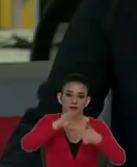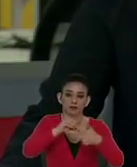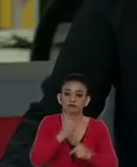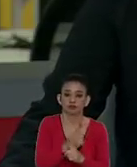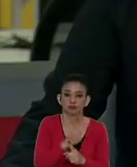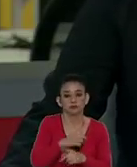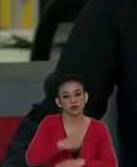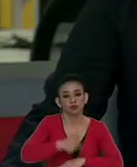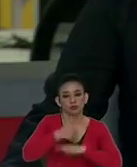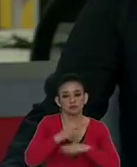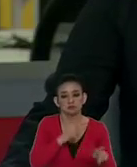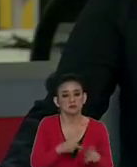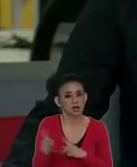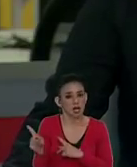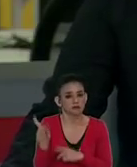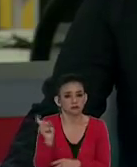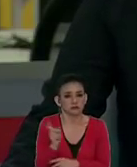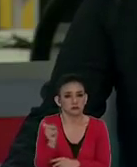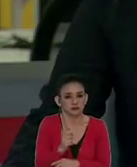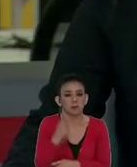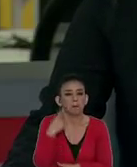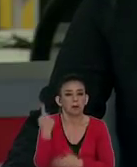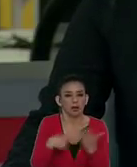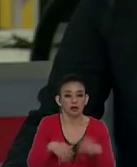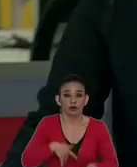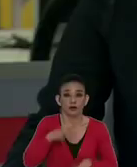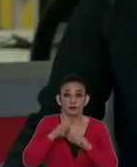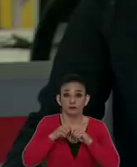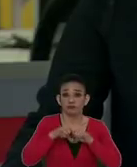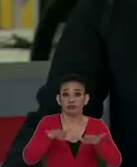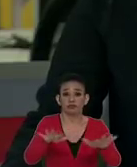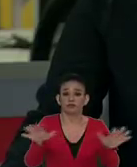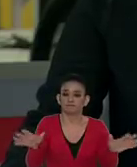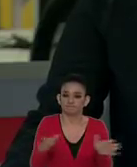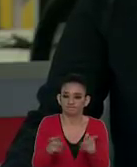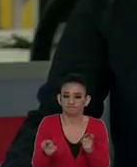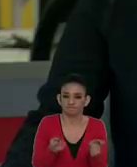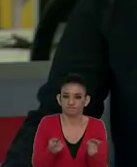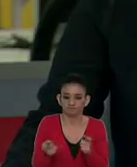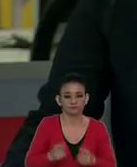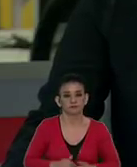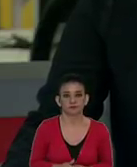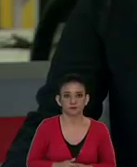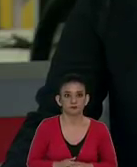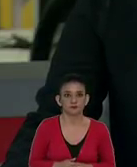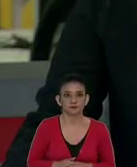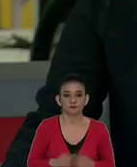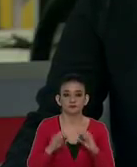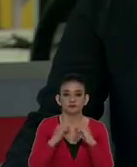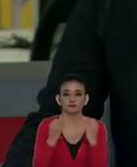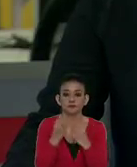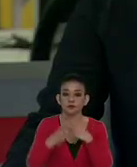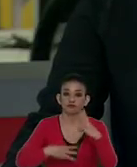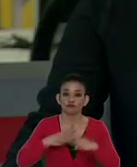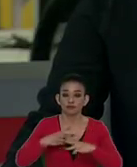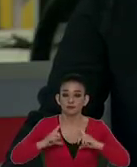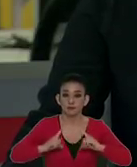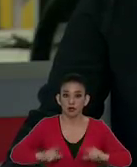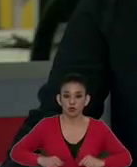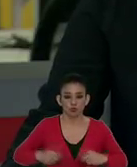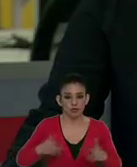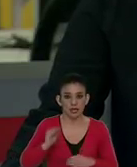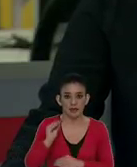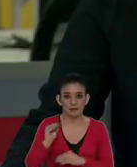medidas necesarias para evitar que el coronavirus se siga propagando. Mientras que la OMS advirtió que pese a que la